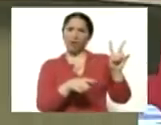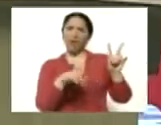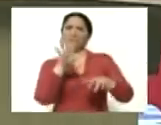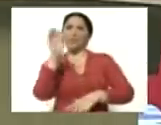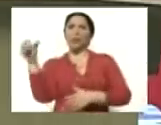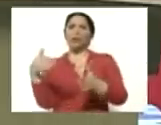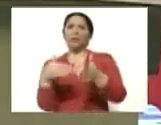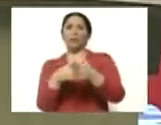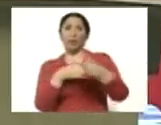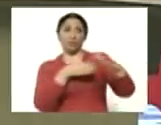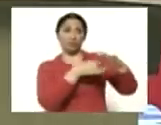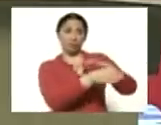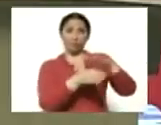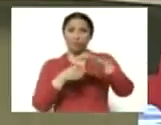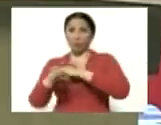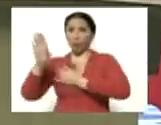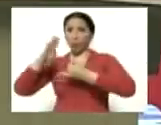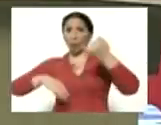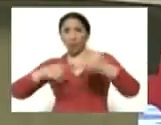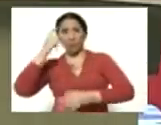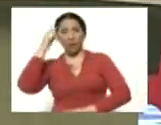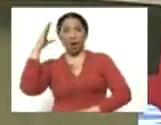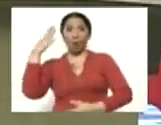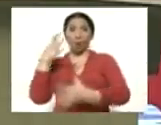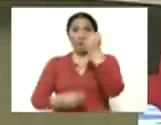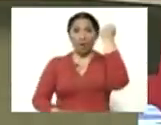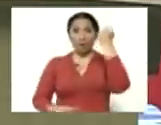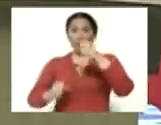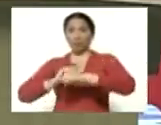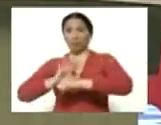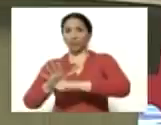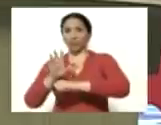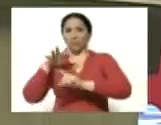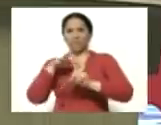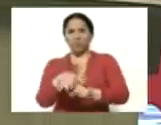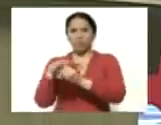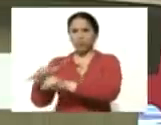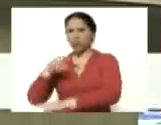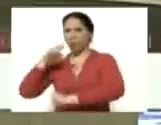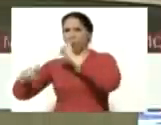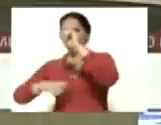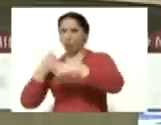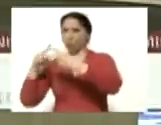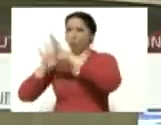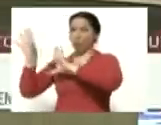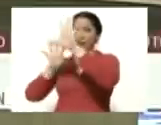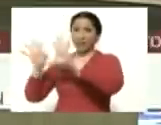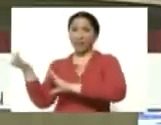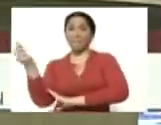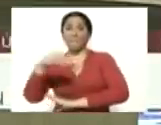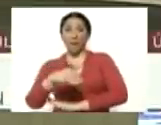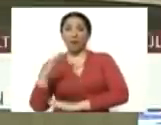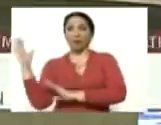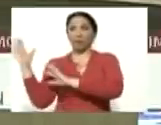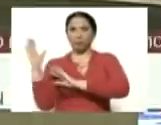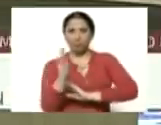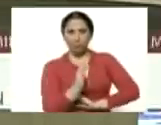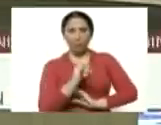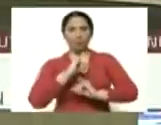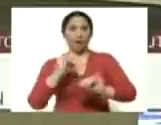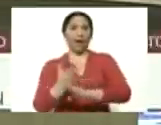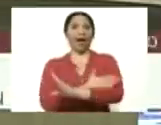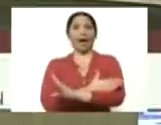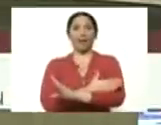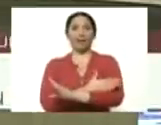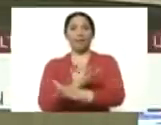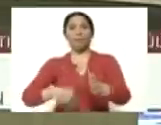50.000 que han ingresado en los últimos días huyendo del COVID-19 y de la xenofobia y del odio, más los que vienen, habían ingresado antes por el plan